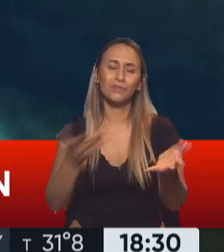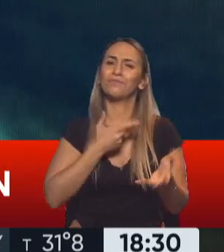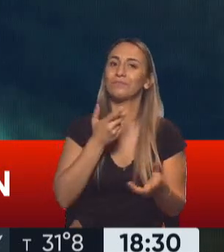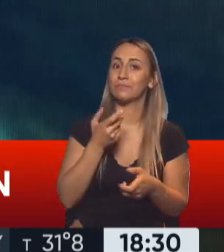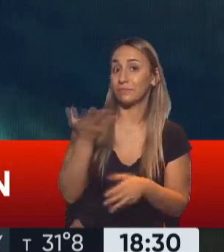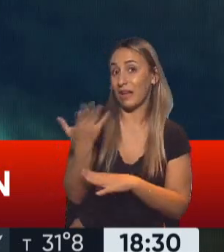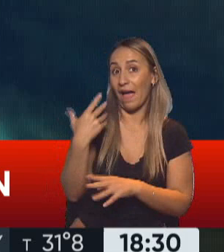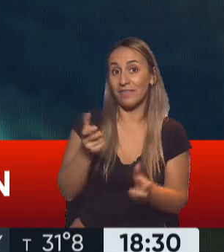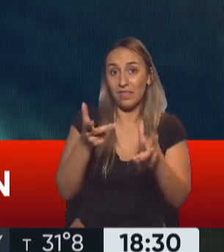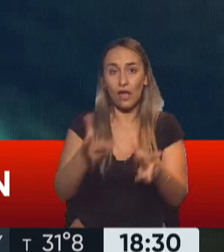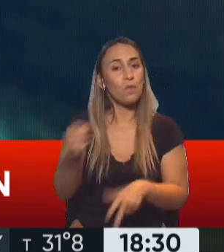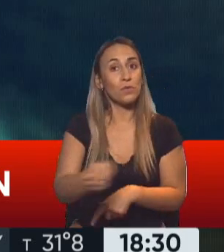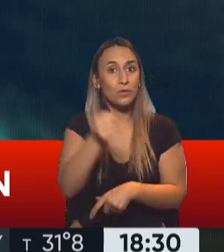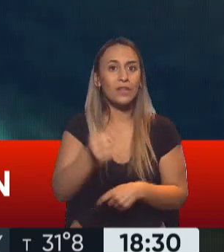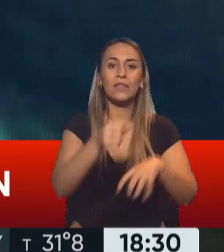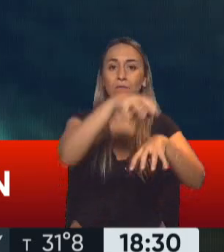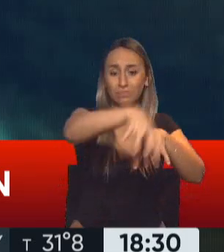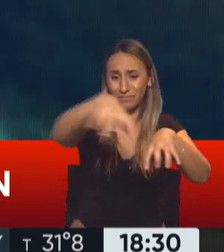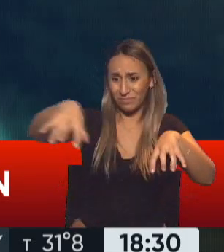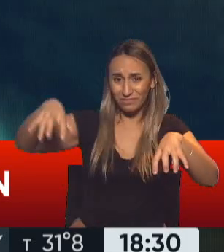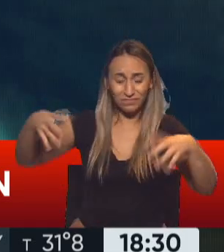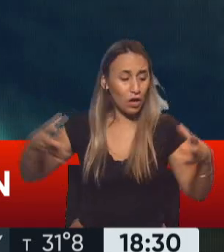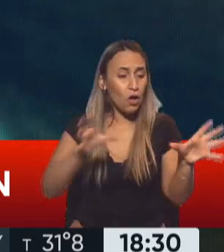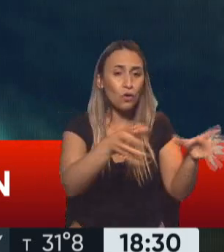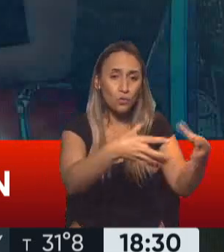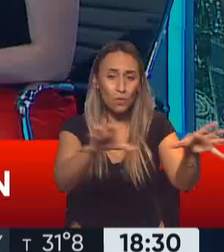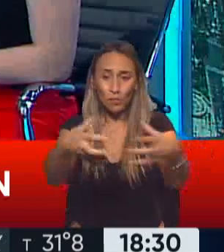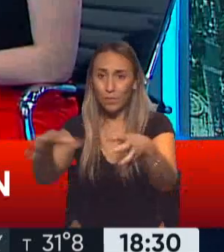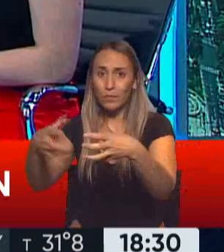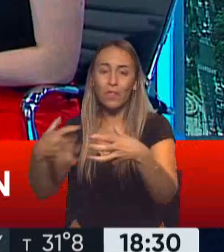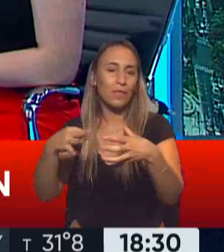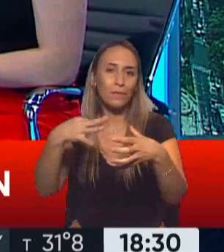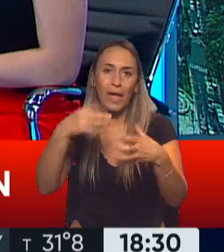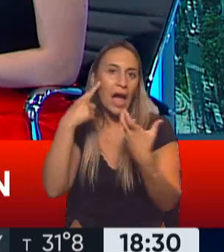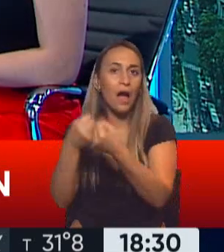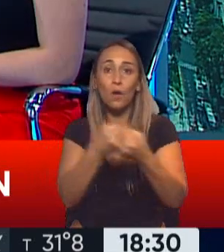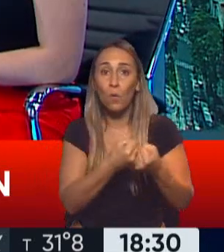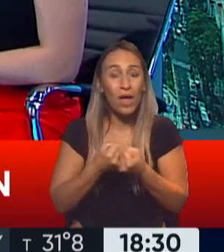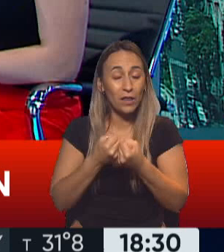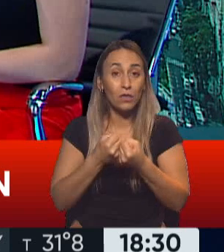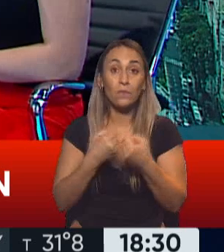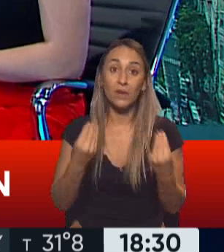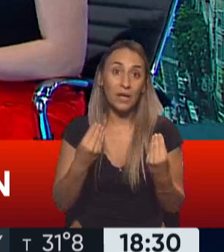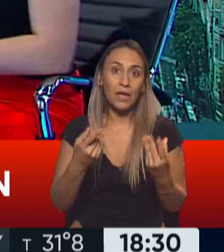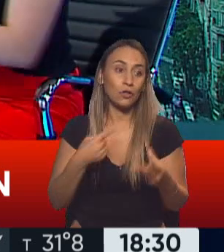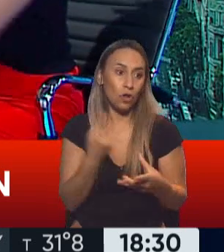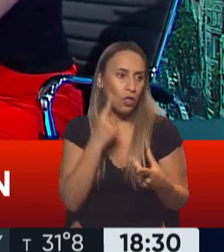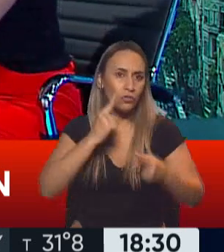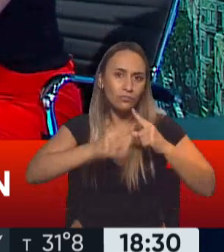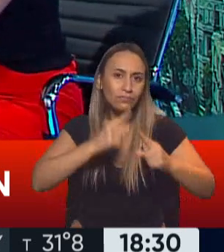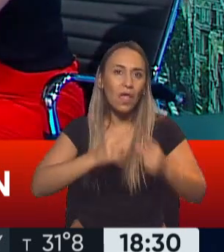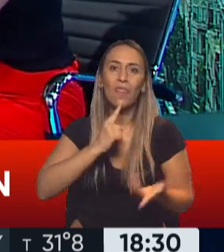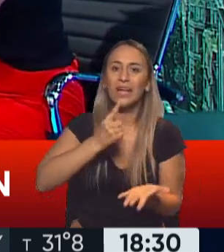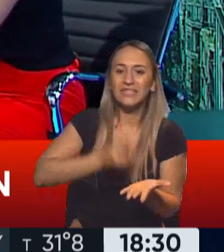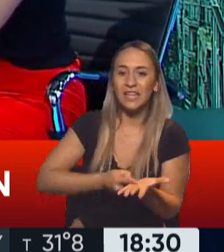tener un consenso con todas las partes, fundamentalmente porque hay que decidir cómo hacerlo, pero es una deuda que hay que renegociarla. Exactamente. Acá lo que está